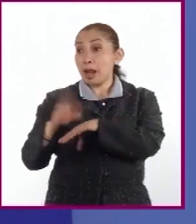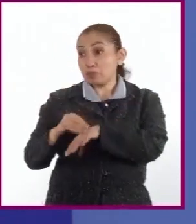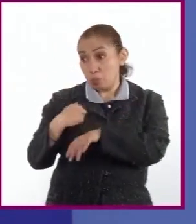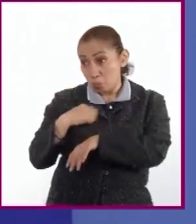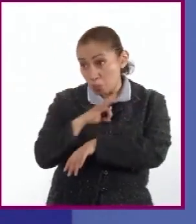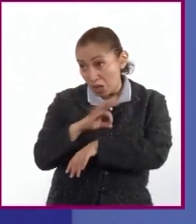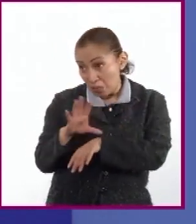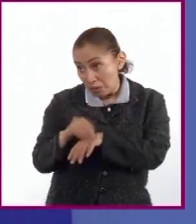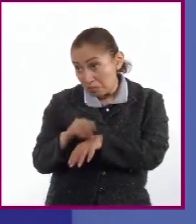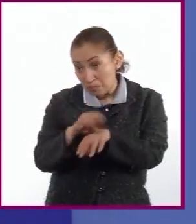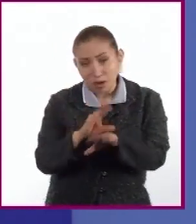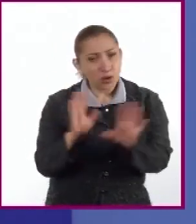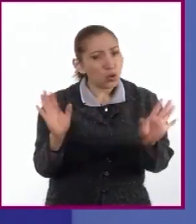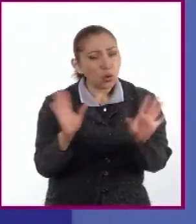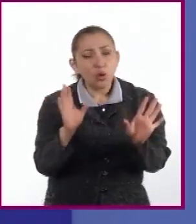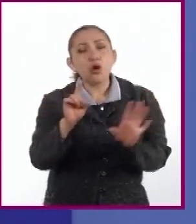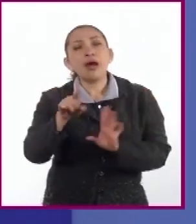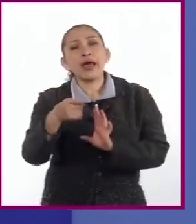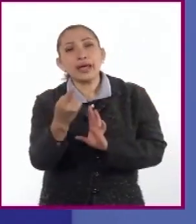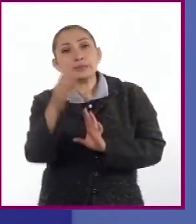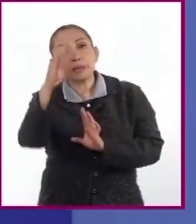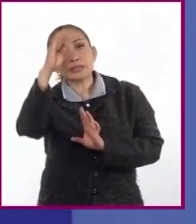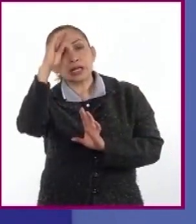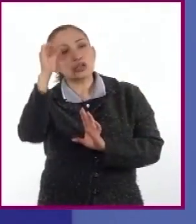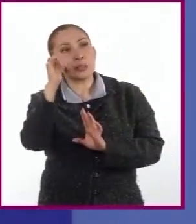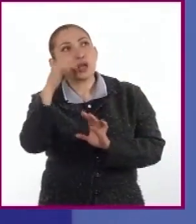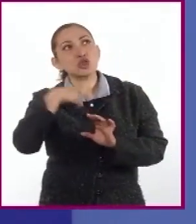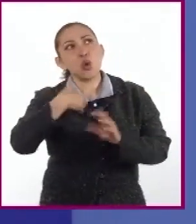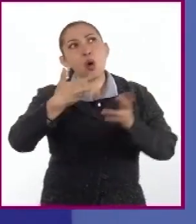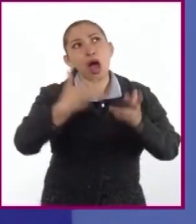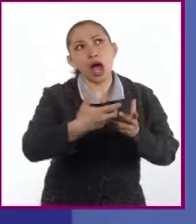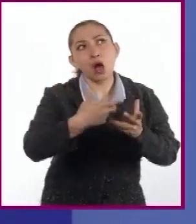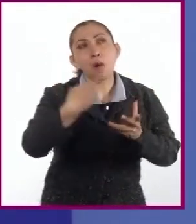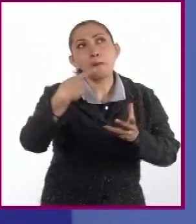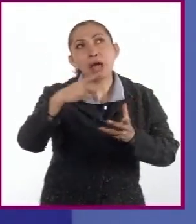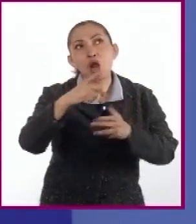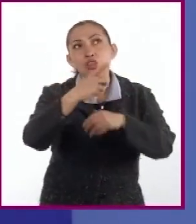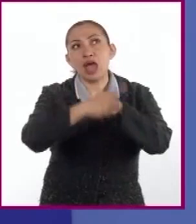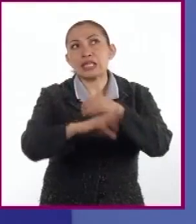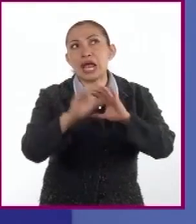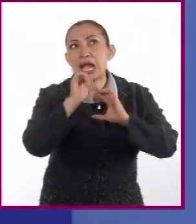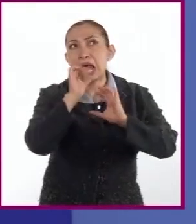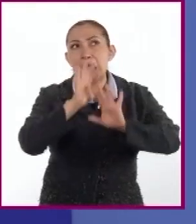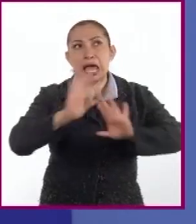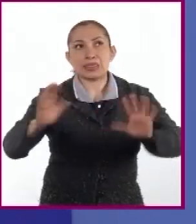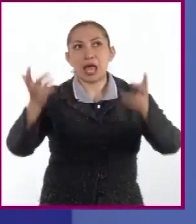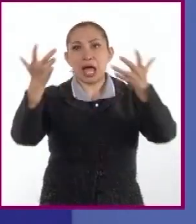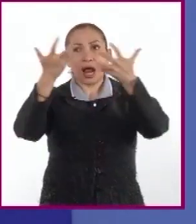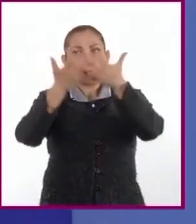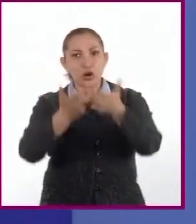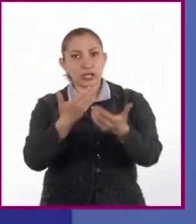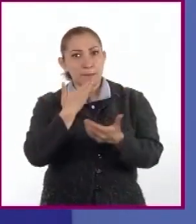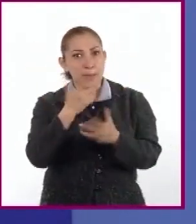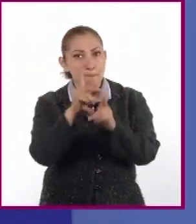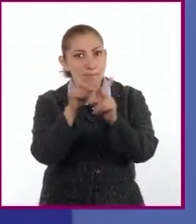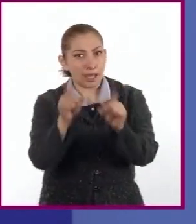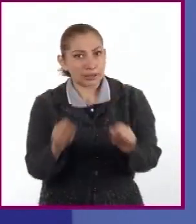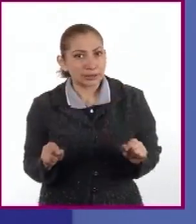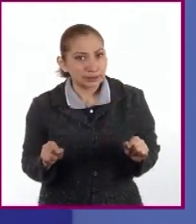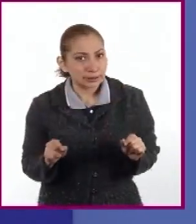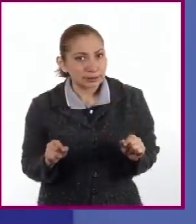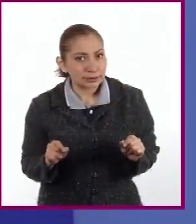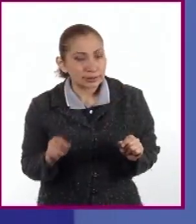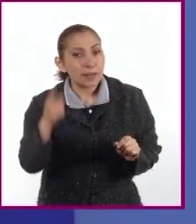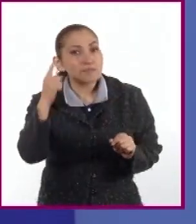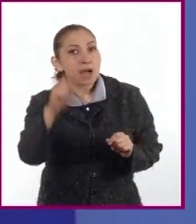que queramos, sino que, pensando siempre en su ejercicio, busca propiciar la armonía y la paz en la sociedad,